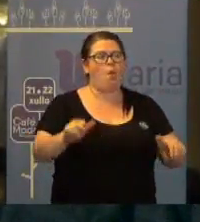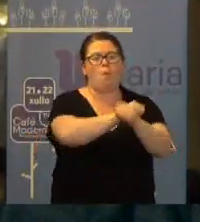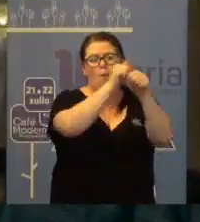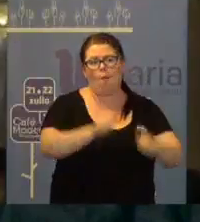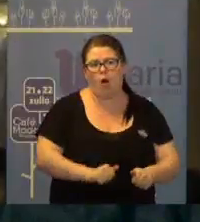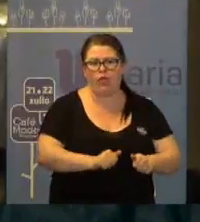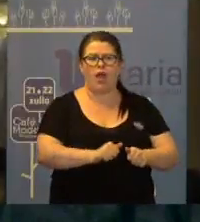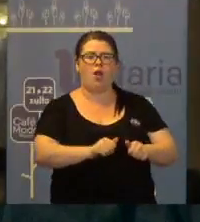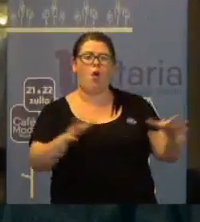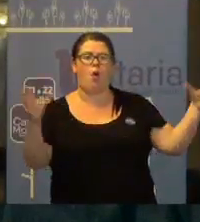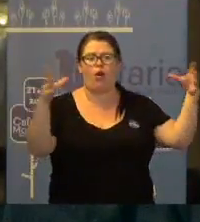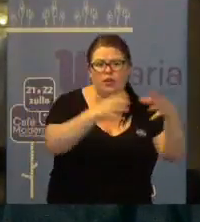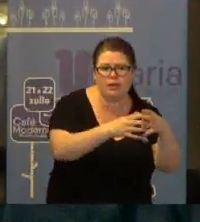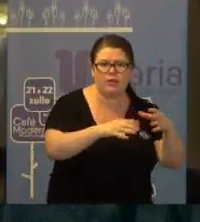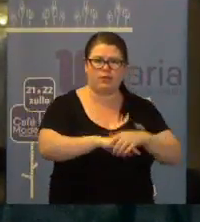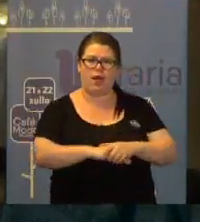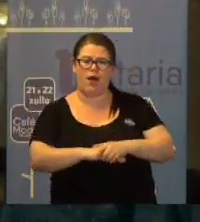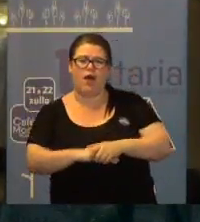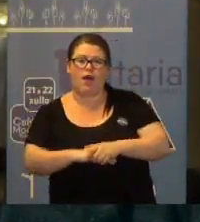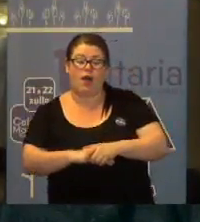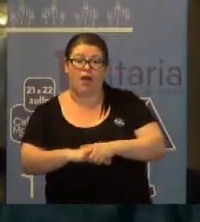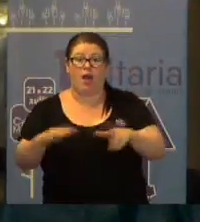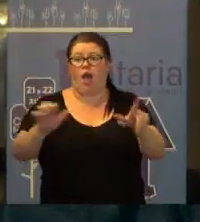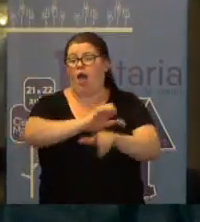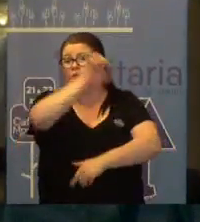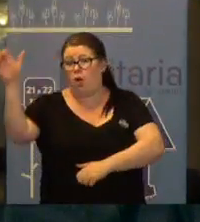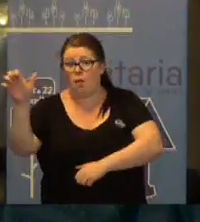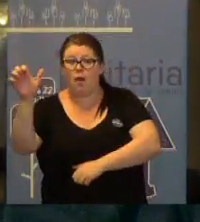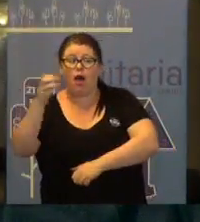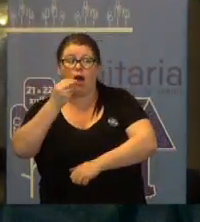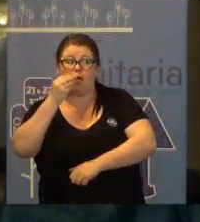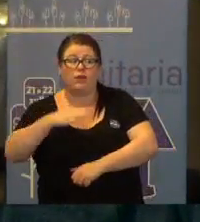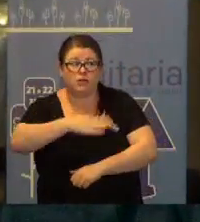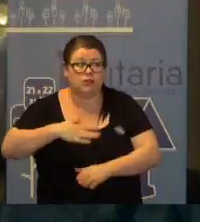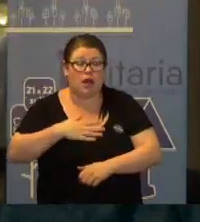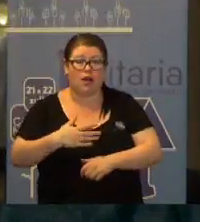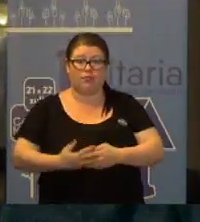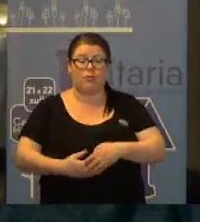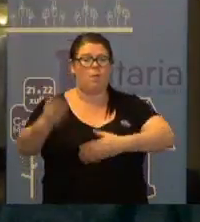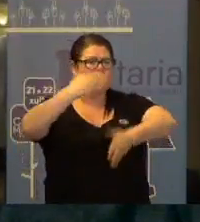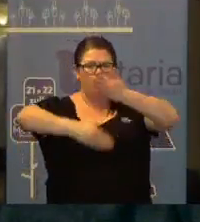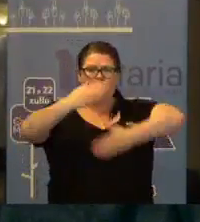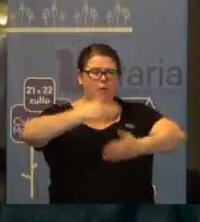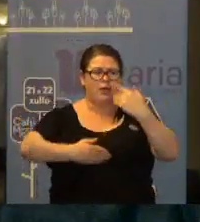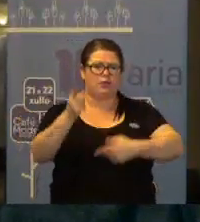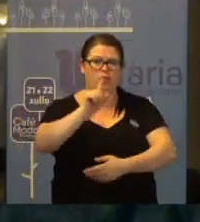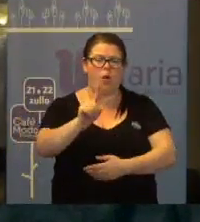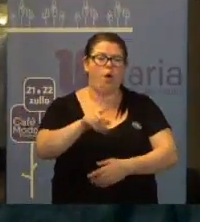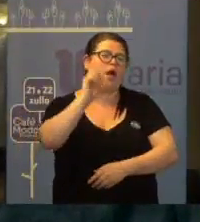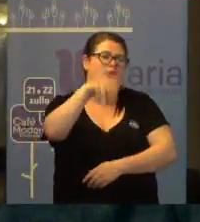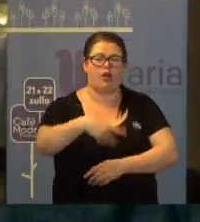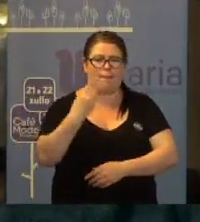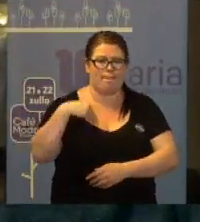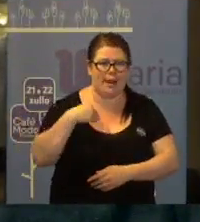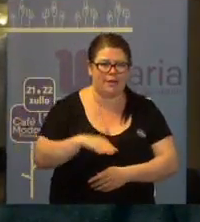aillado do mundo, o gueto do estado de bienestar europeo. Non vai volver. Non vai volver, por mil razóns que